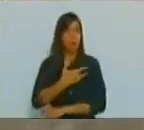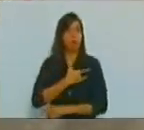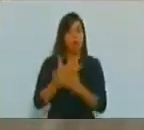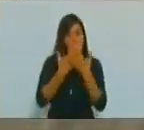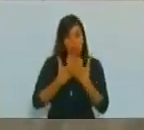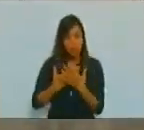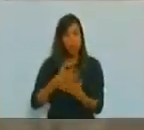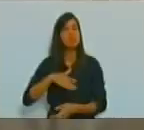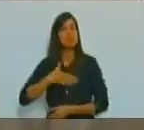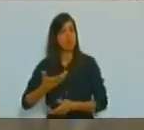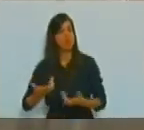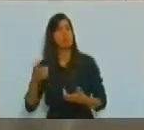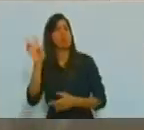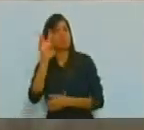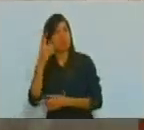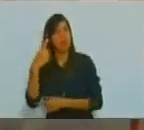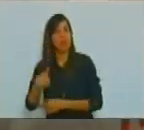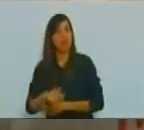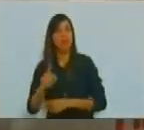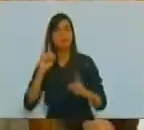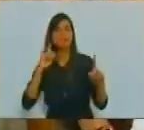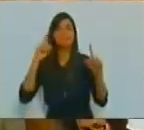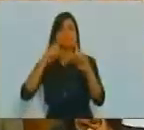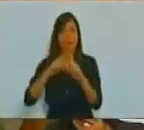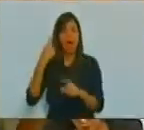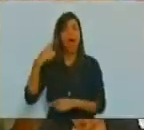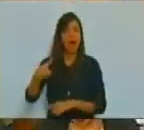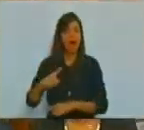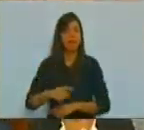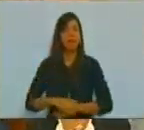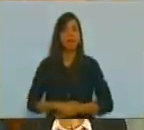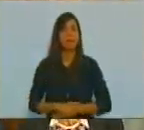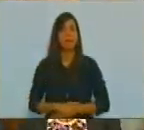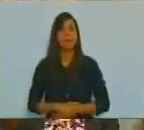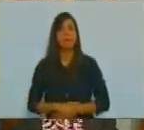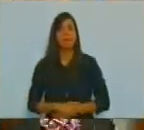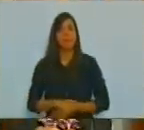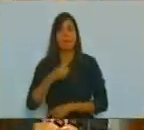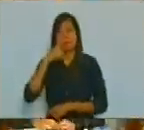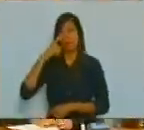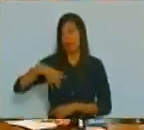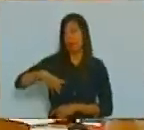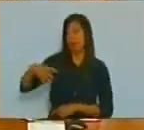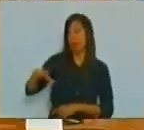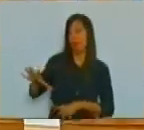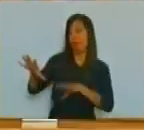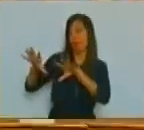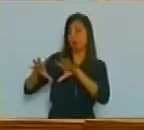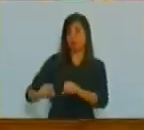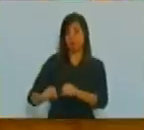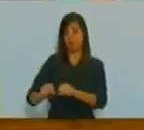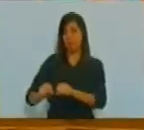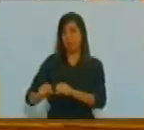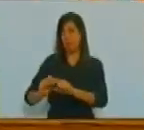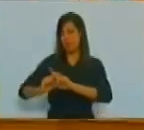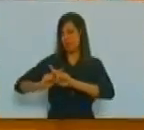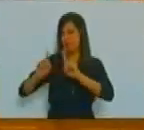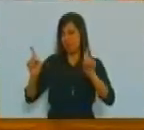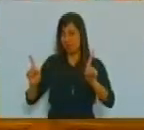oportunidades que es el objetivo de la del capitalismo no condiciones